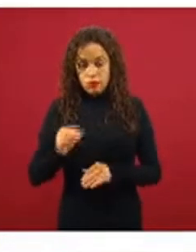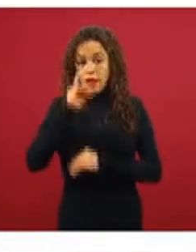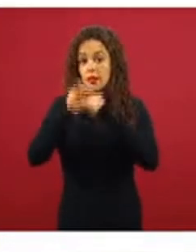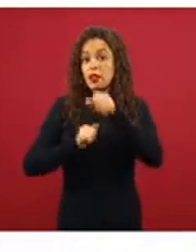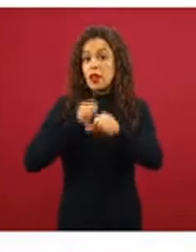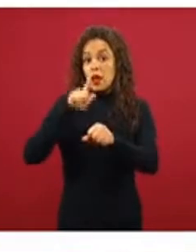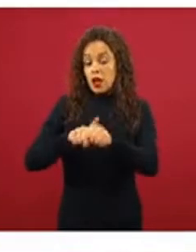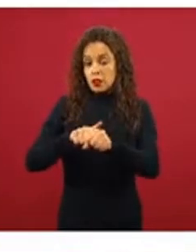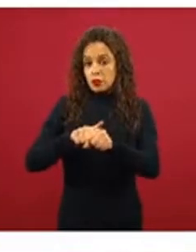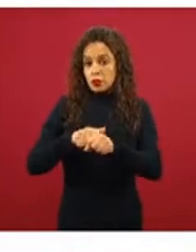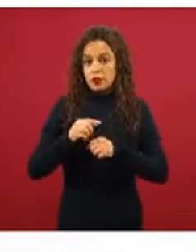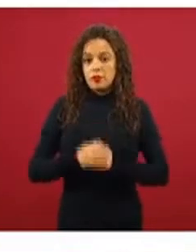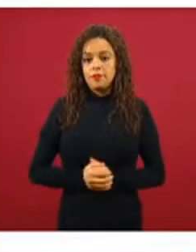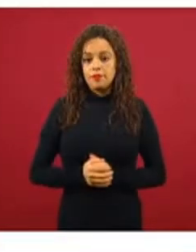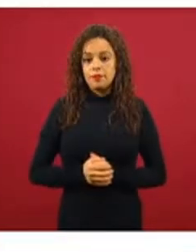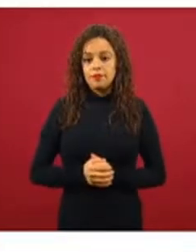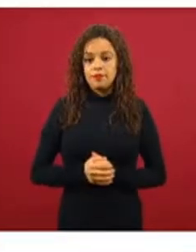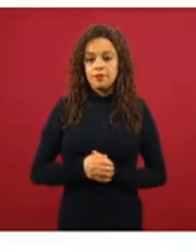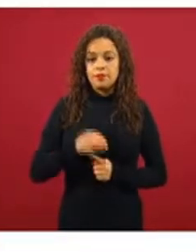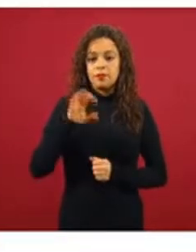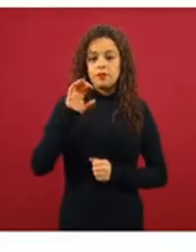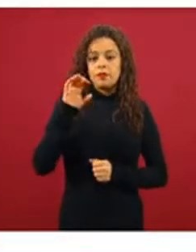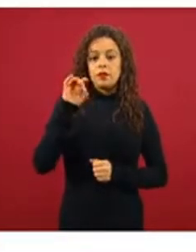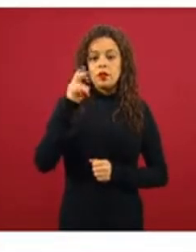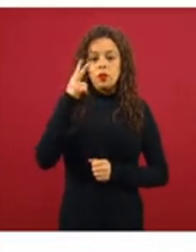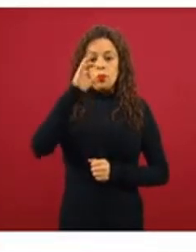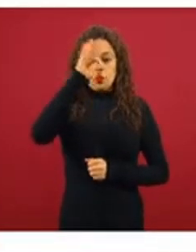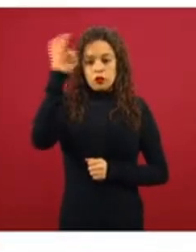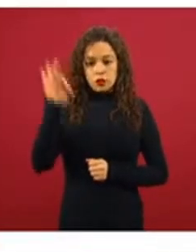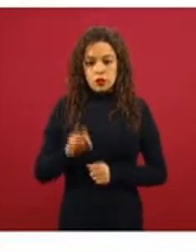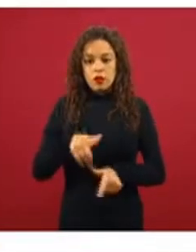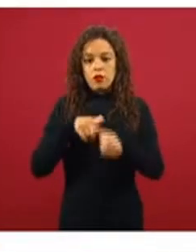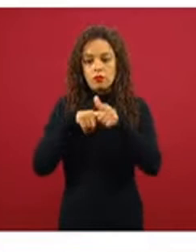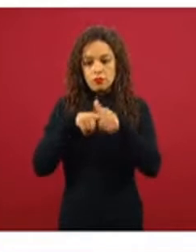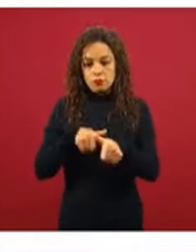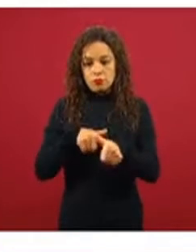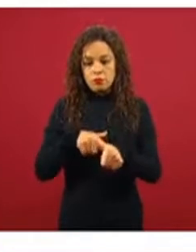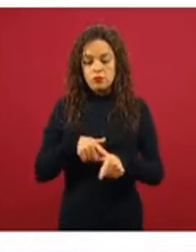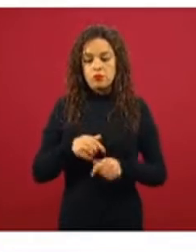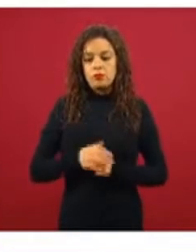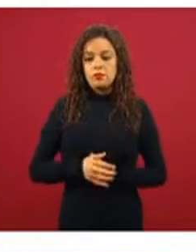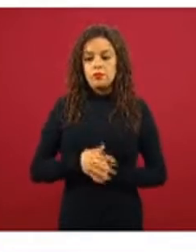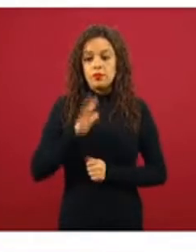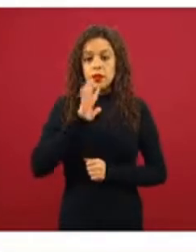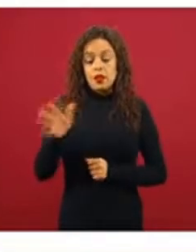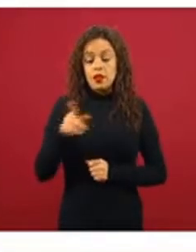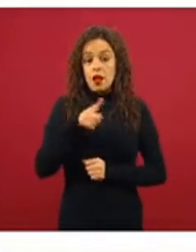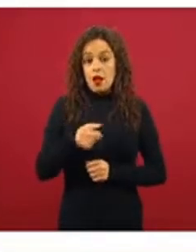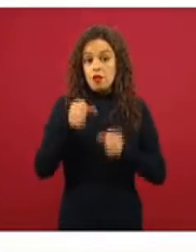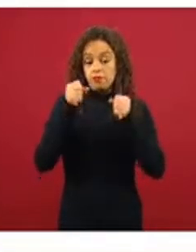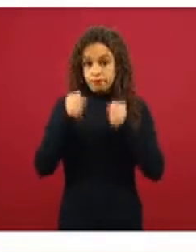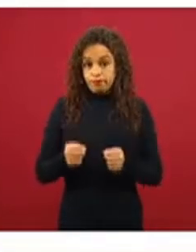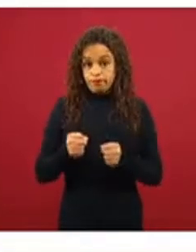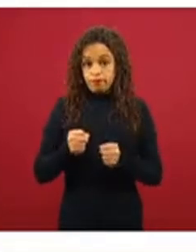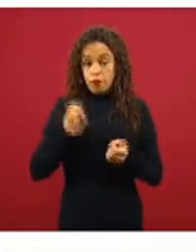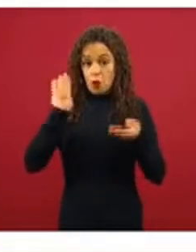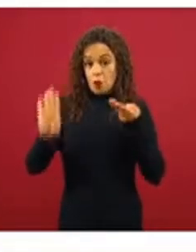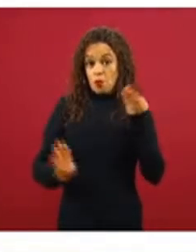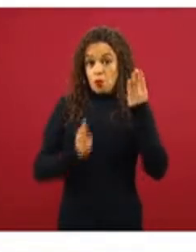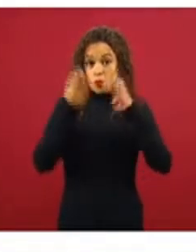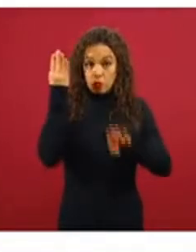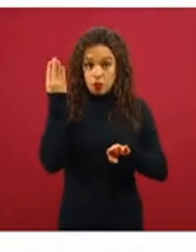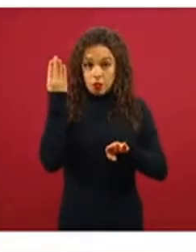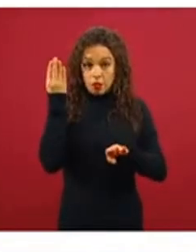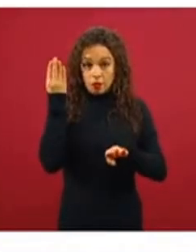mantiene en 32% la proporción de casos confirmados en los últimos 14 días a nivel mundial, es decir,